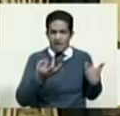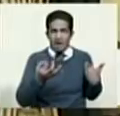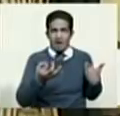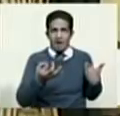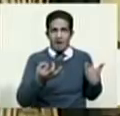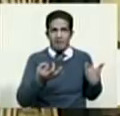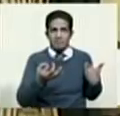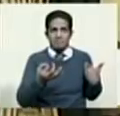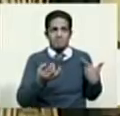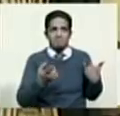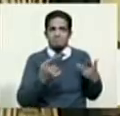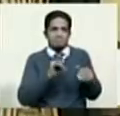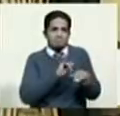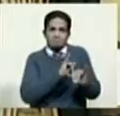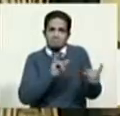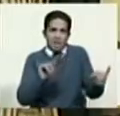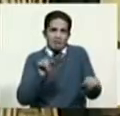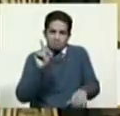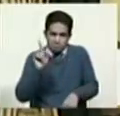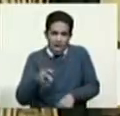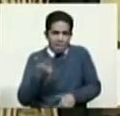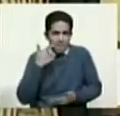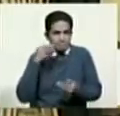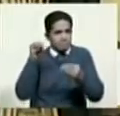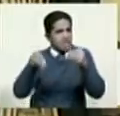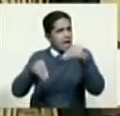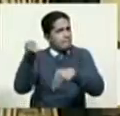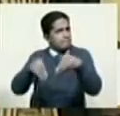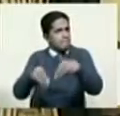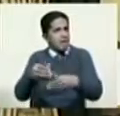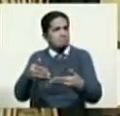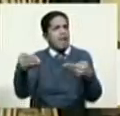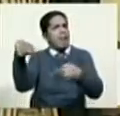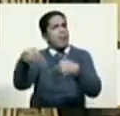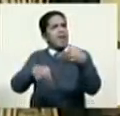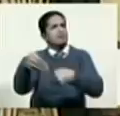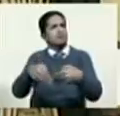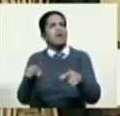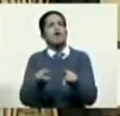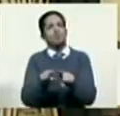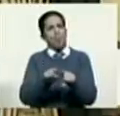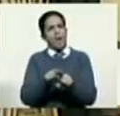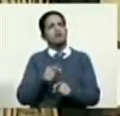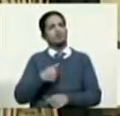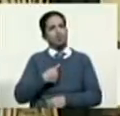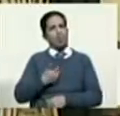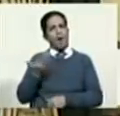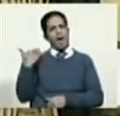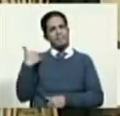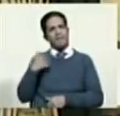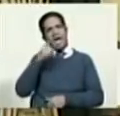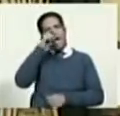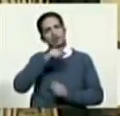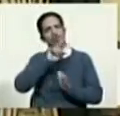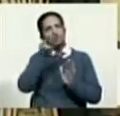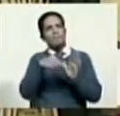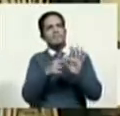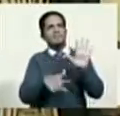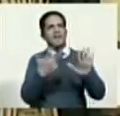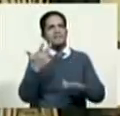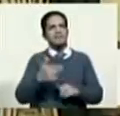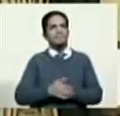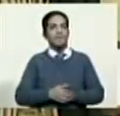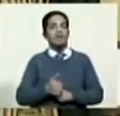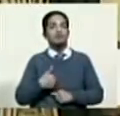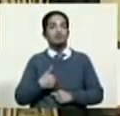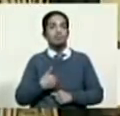ya ellos debieran haber convocado elecciones, como hice yo como presidente encargado en el 2013. Yo fui presidente